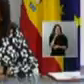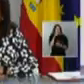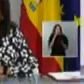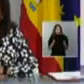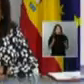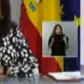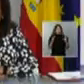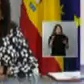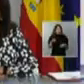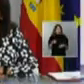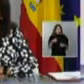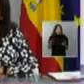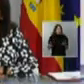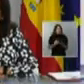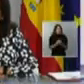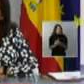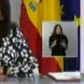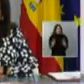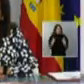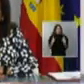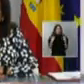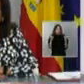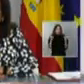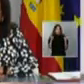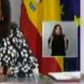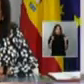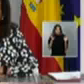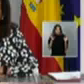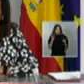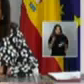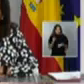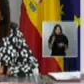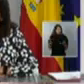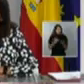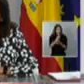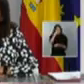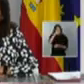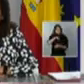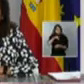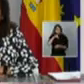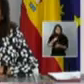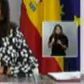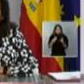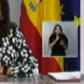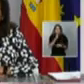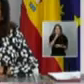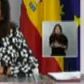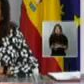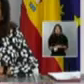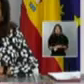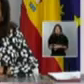Propuestas viene de otra que hace años se planteó ya en la etapa Zapatero, seguro que se acuerdan, cuando dijeron aquello de